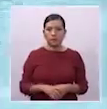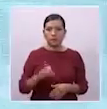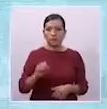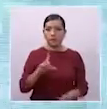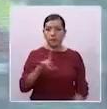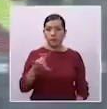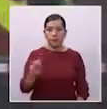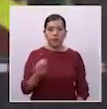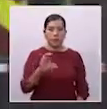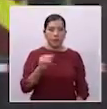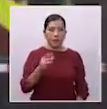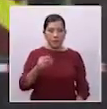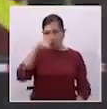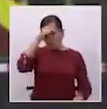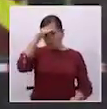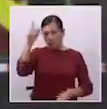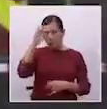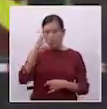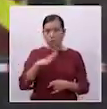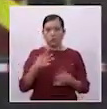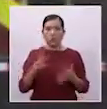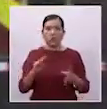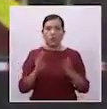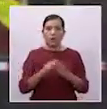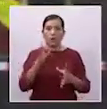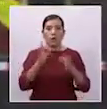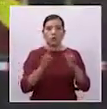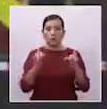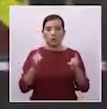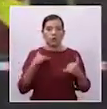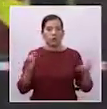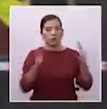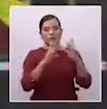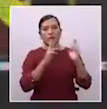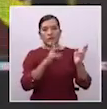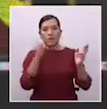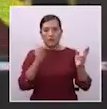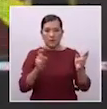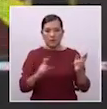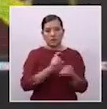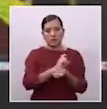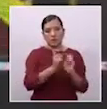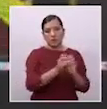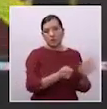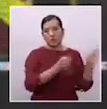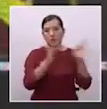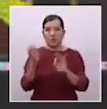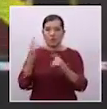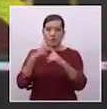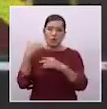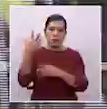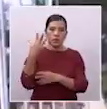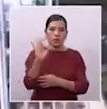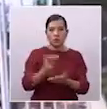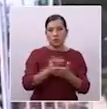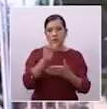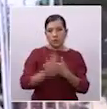Luis Fernando Camacho será cautelado. La audiencia se suspendió para el 19 de abril.